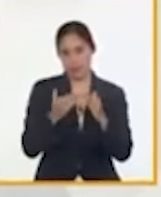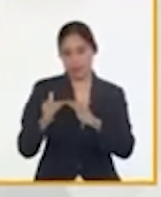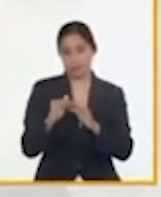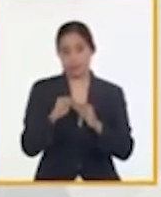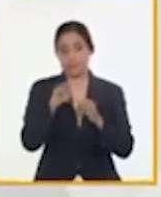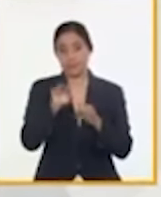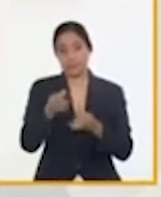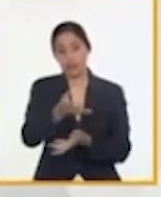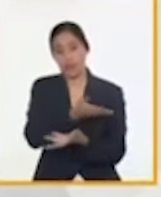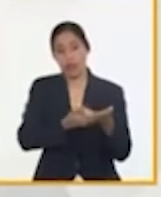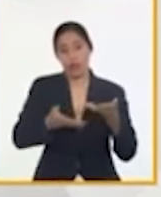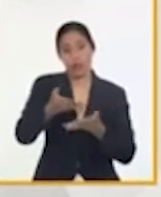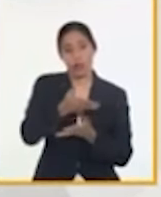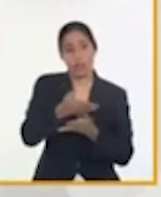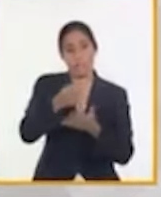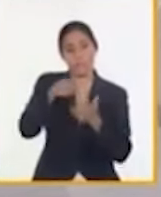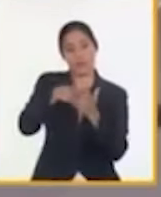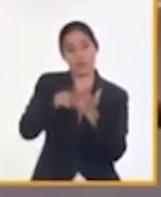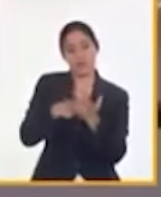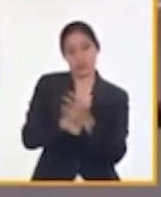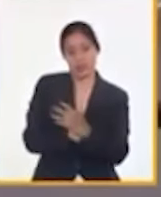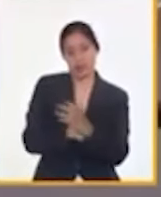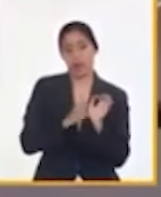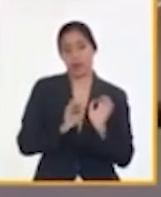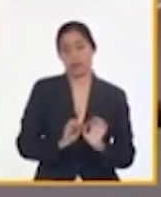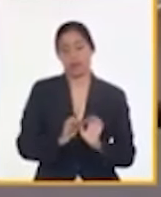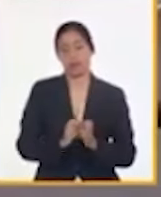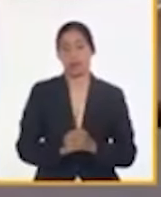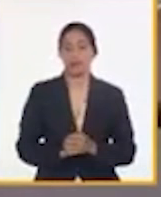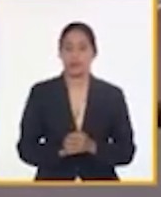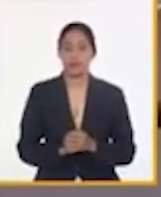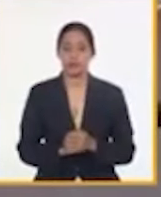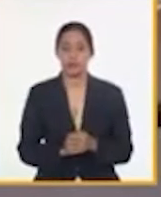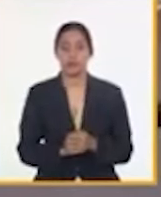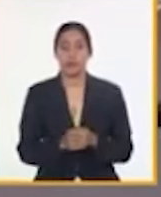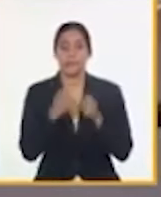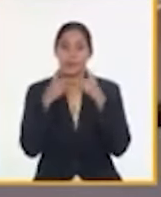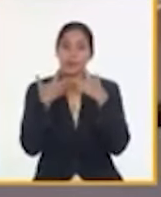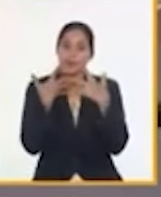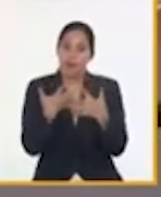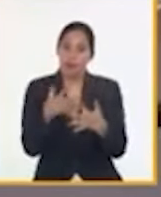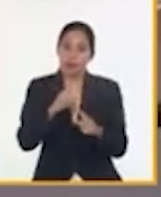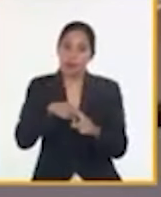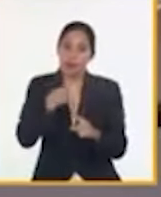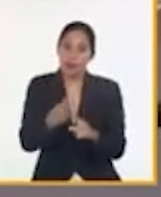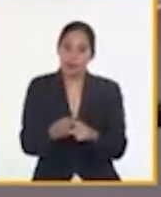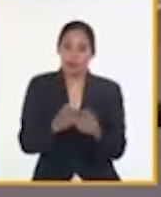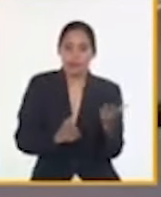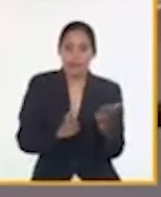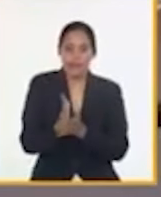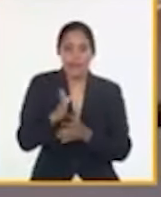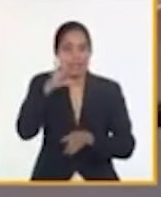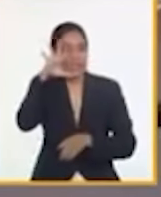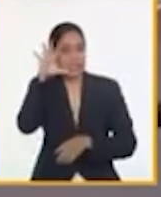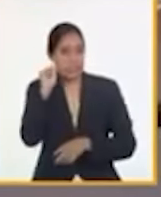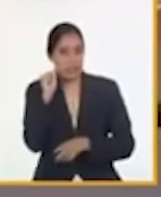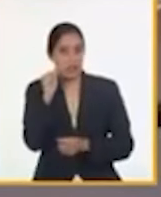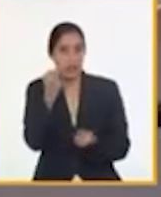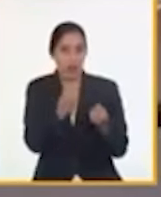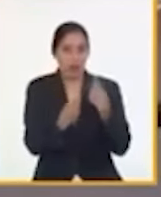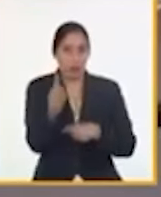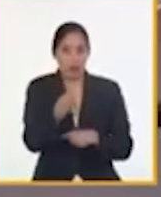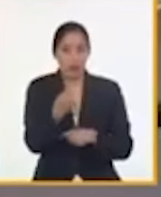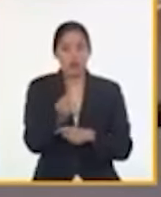si hay tiempo, queríamos profundizar sobre eso. De manera de práctica, para tratar de que se siga comprendiendo y que no sea un objeto de